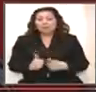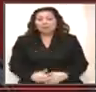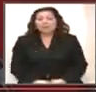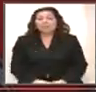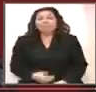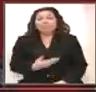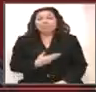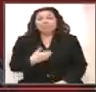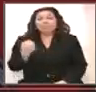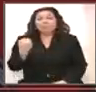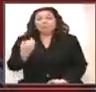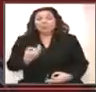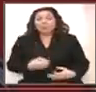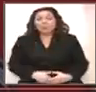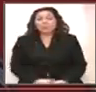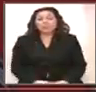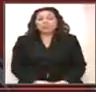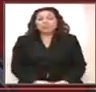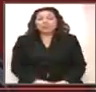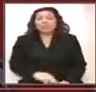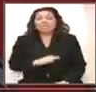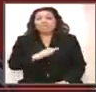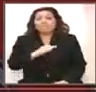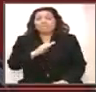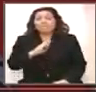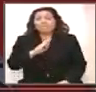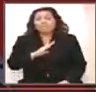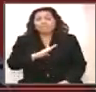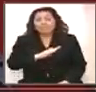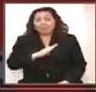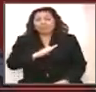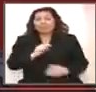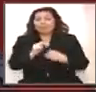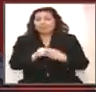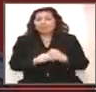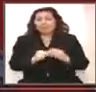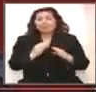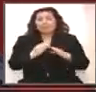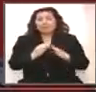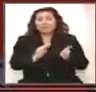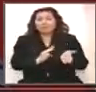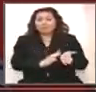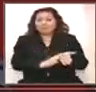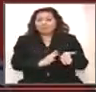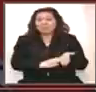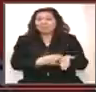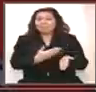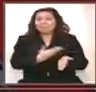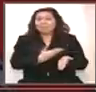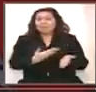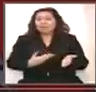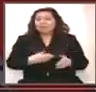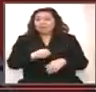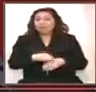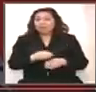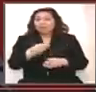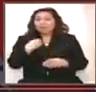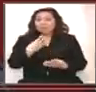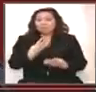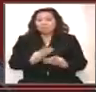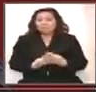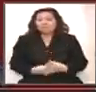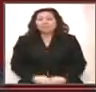el presidente del Poder Judicial, el fiscal de la Nación, el ministro del Interior, el defensor del pueblo, el presidente del Consejo Nacional